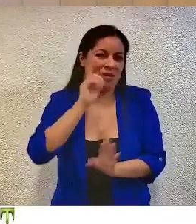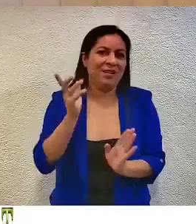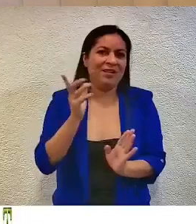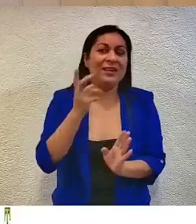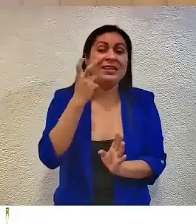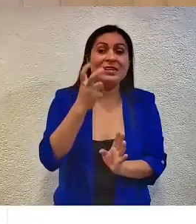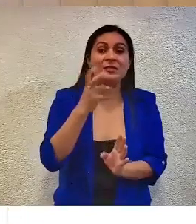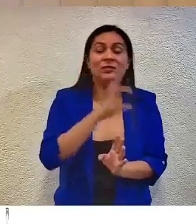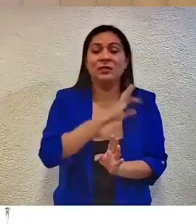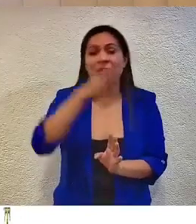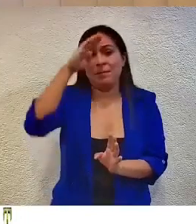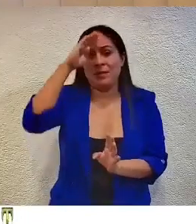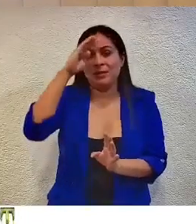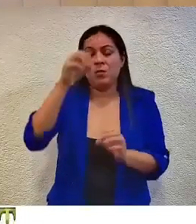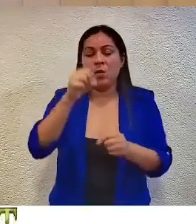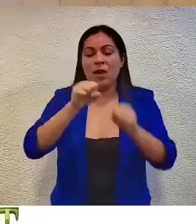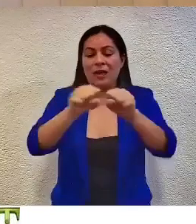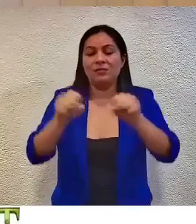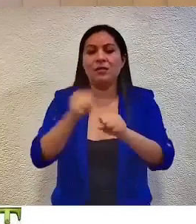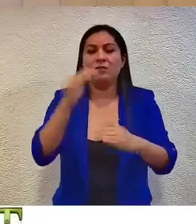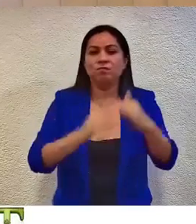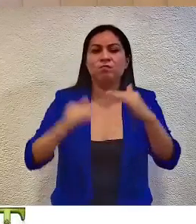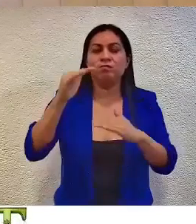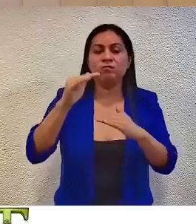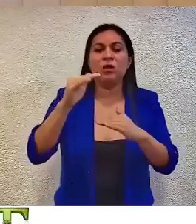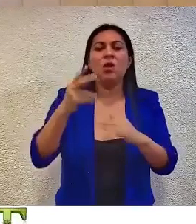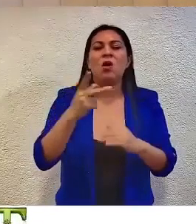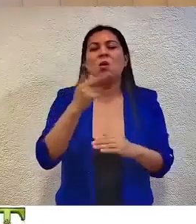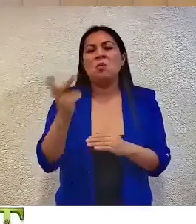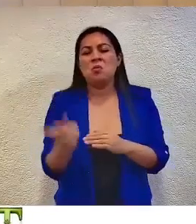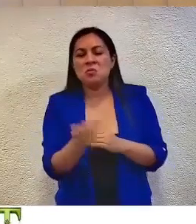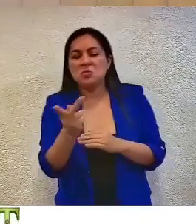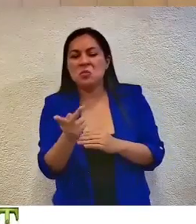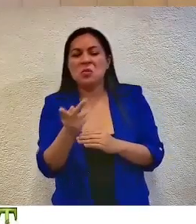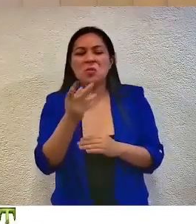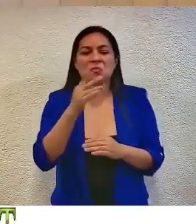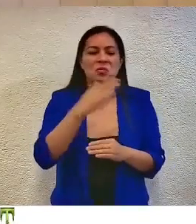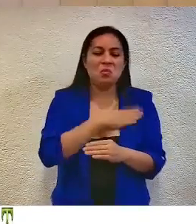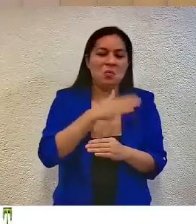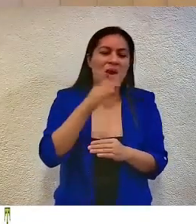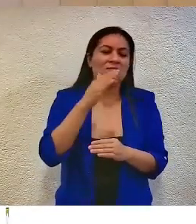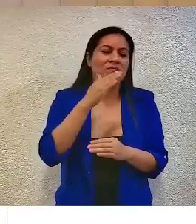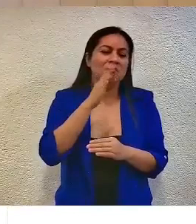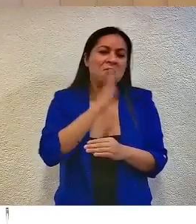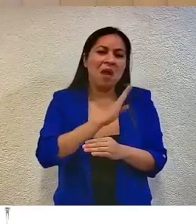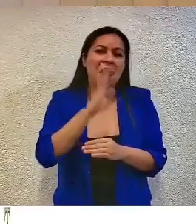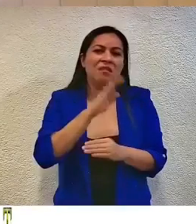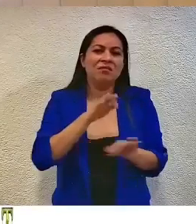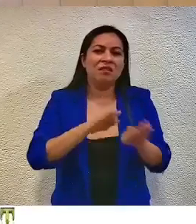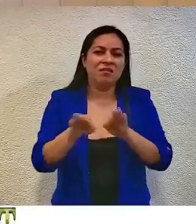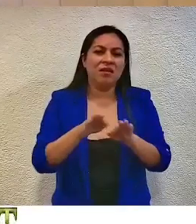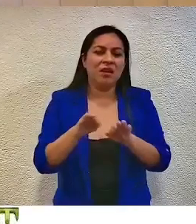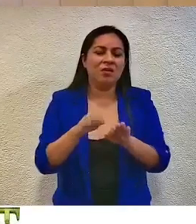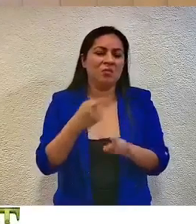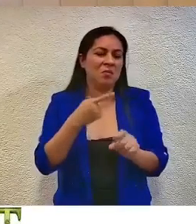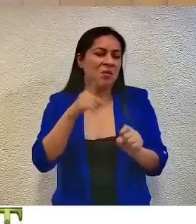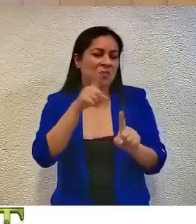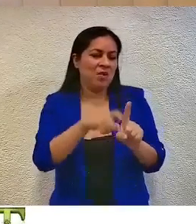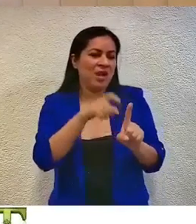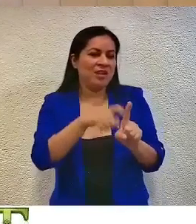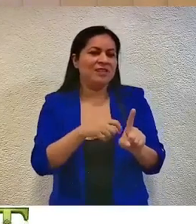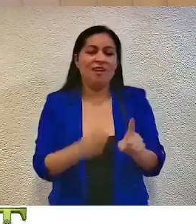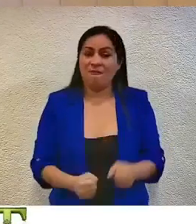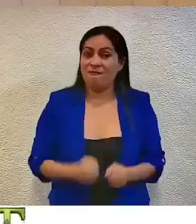lo ha sostenido la Sala Superior cuando se cuestiona la actuación de los gobernantes, si bien constituye una crítica que puede considerarse